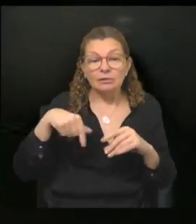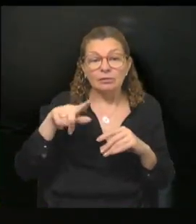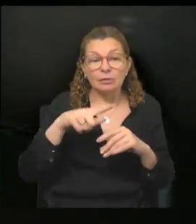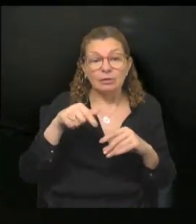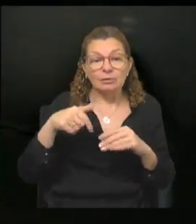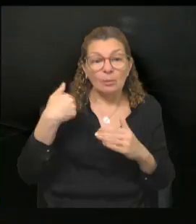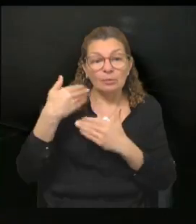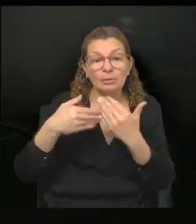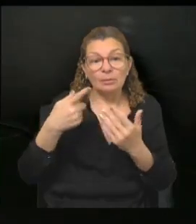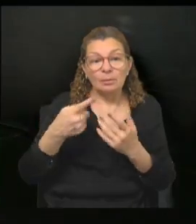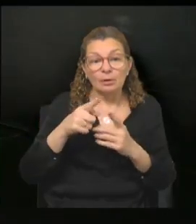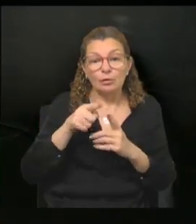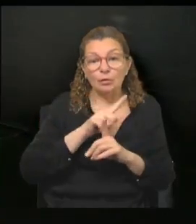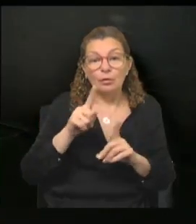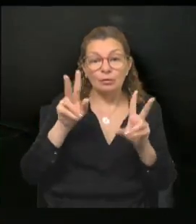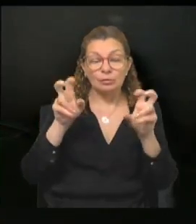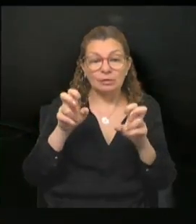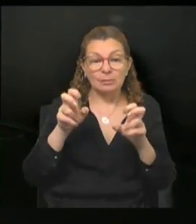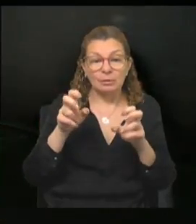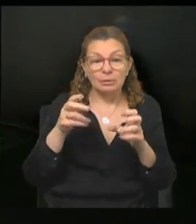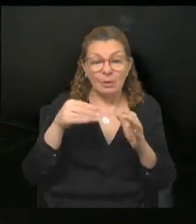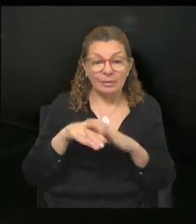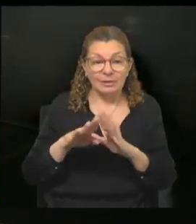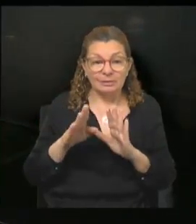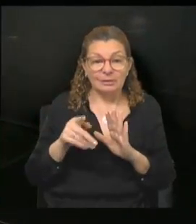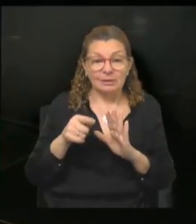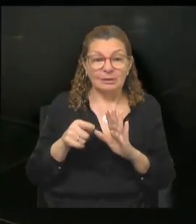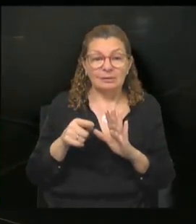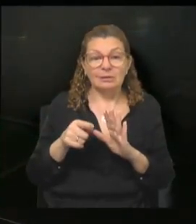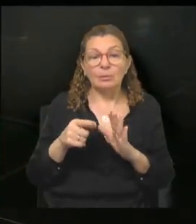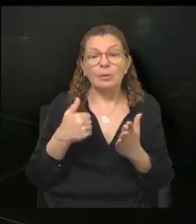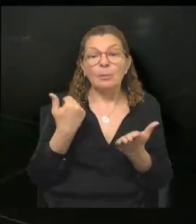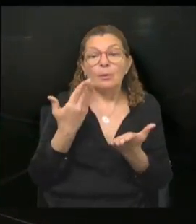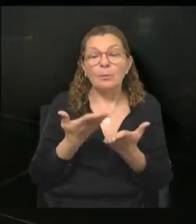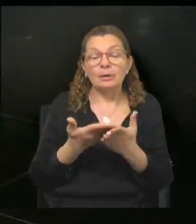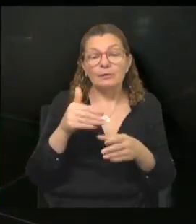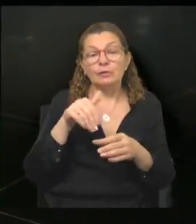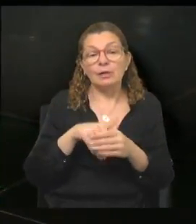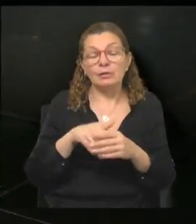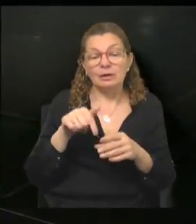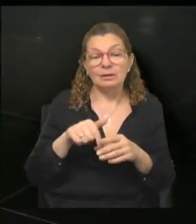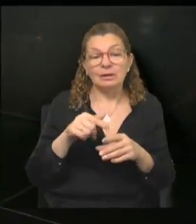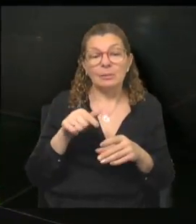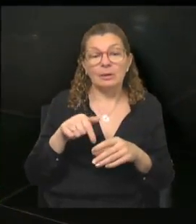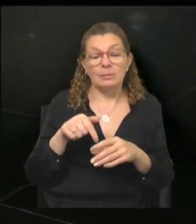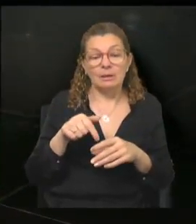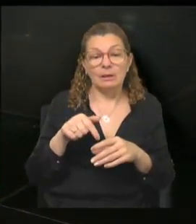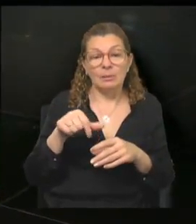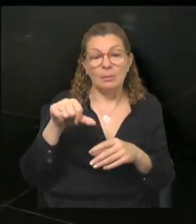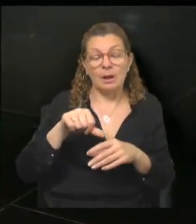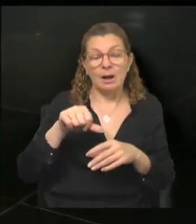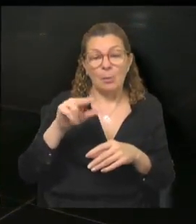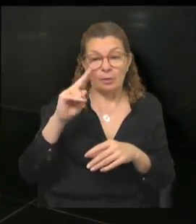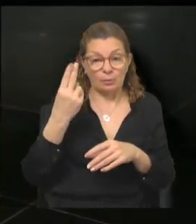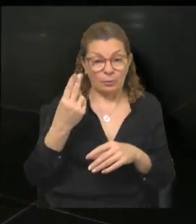es un procedimiento pero no es un tema no es un contenido y cuando se propone el plebiscito este que para mí es muy muy negativo para el